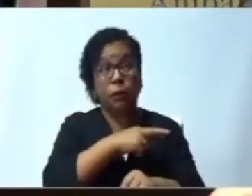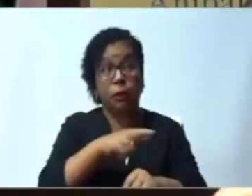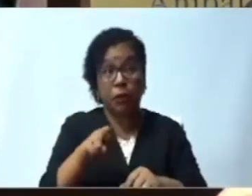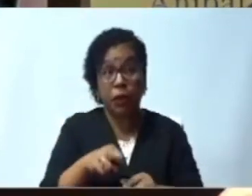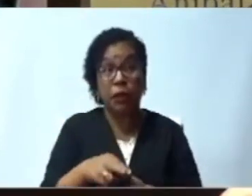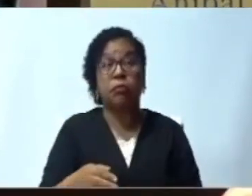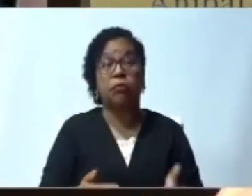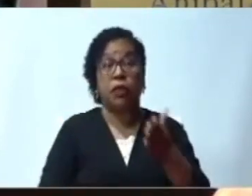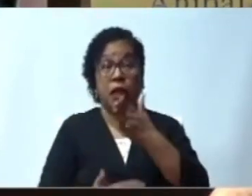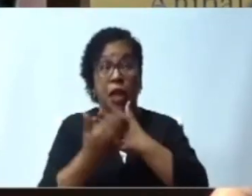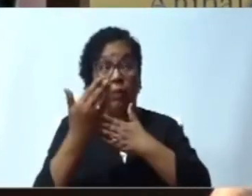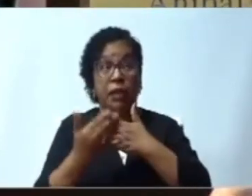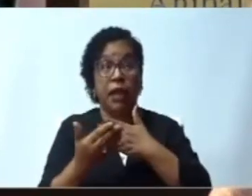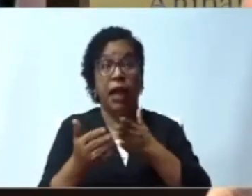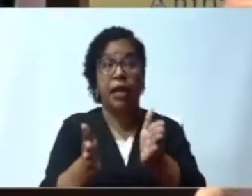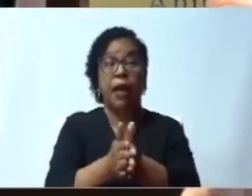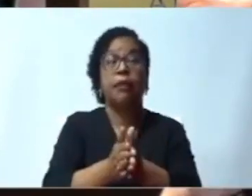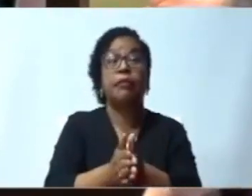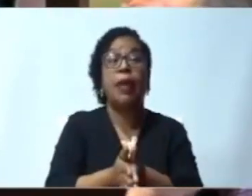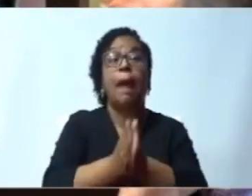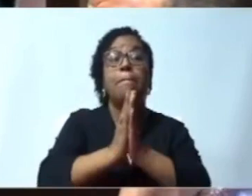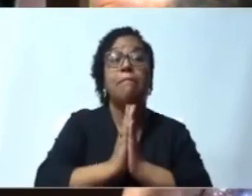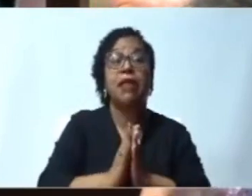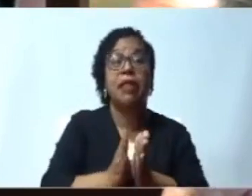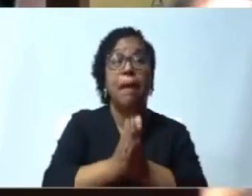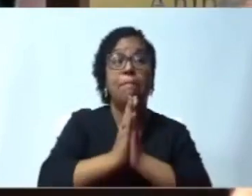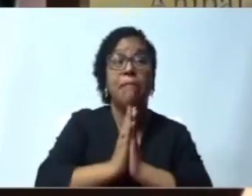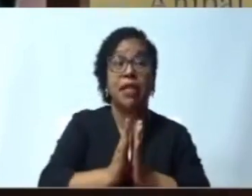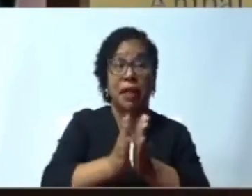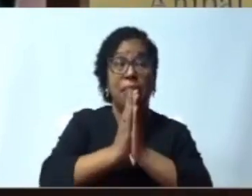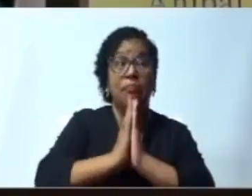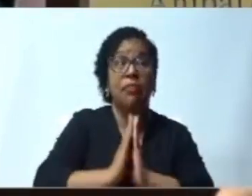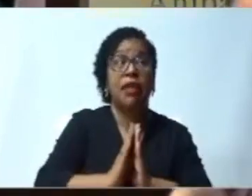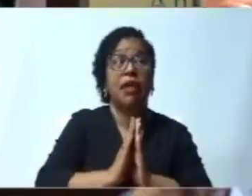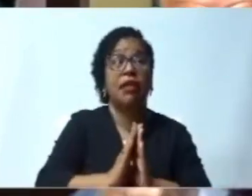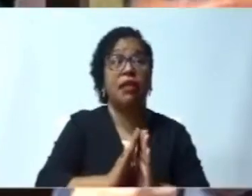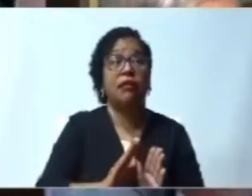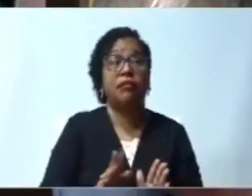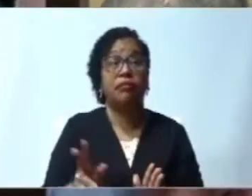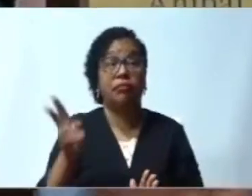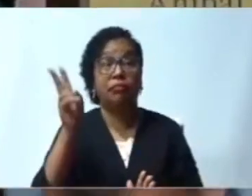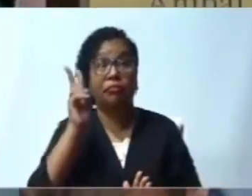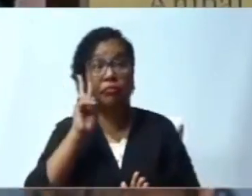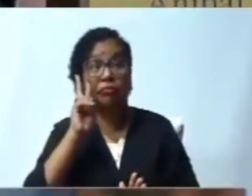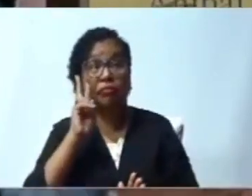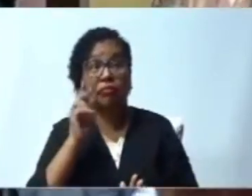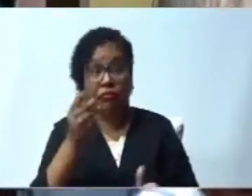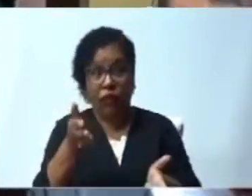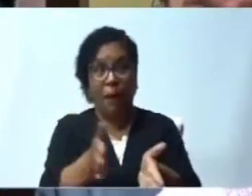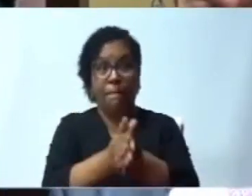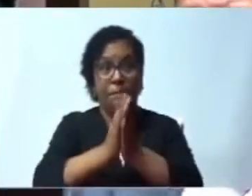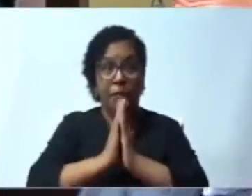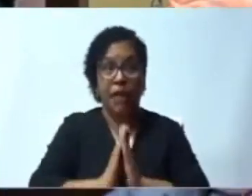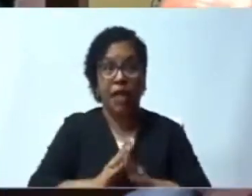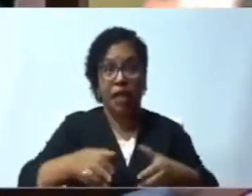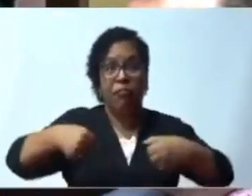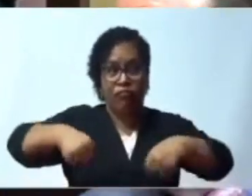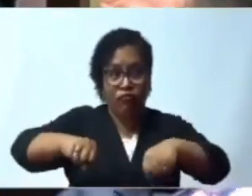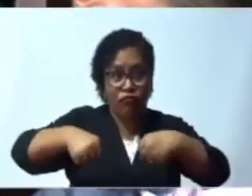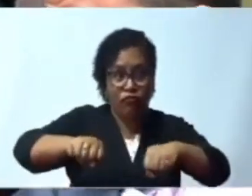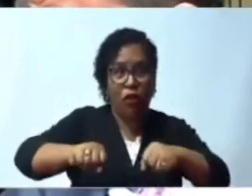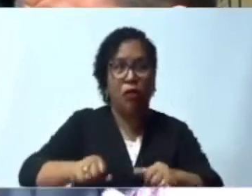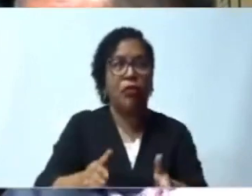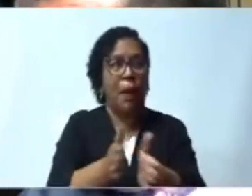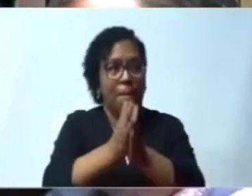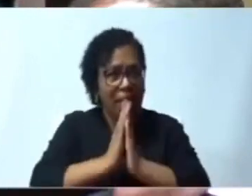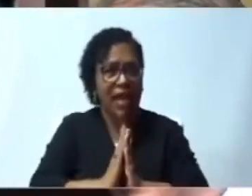la mañana, que decía: pide, mi hijo, que te lo pondrán. Y los muchachos llamaban: pide, dame una bicicleta, pide, dame un motor, pide, y